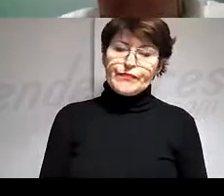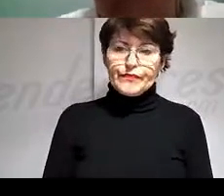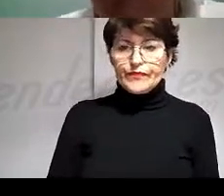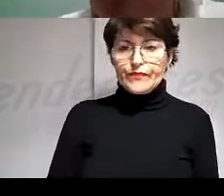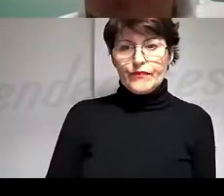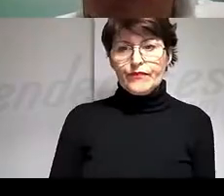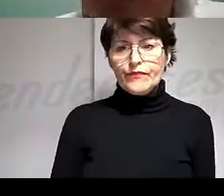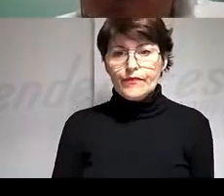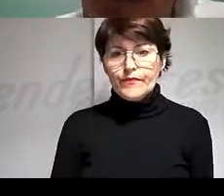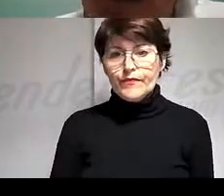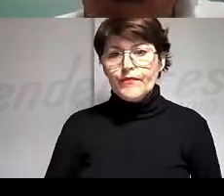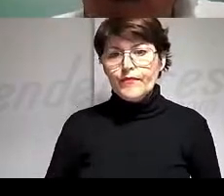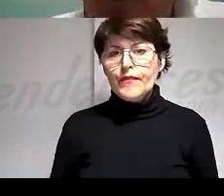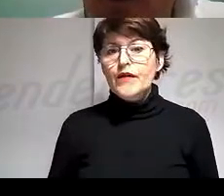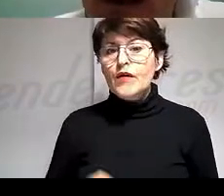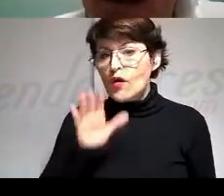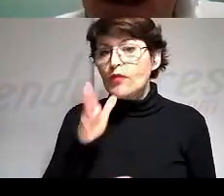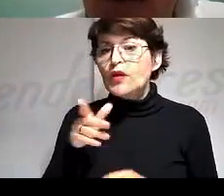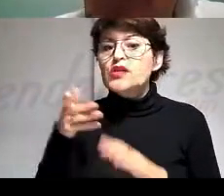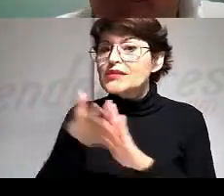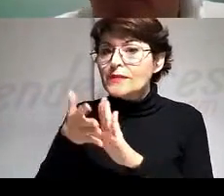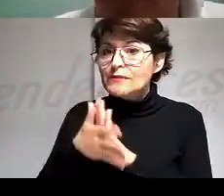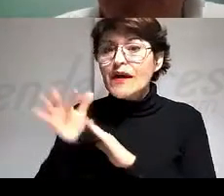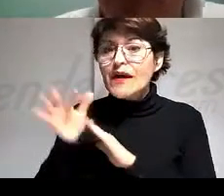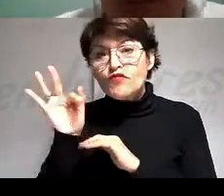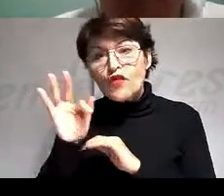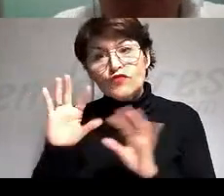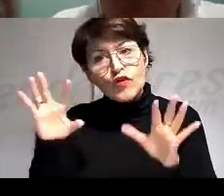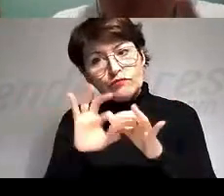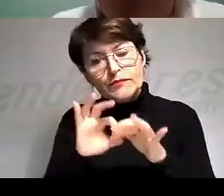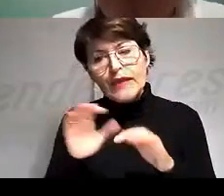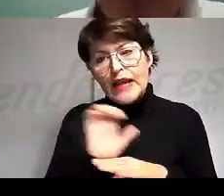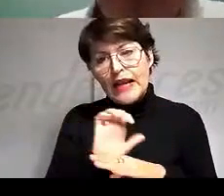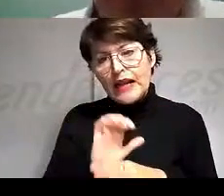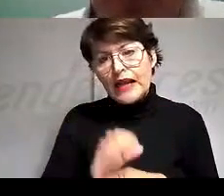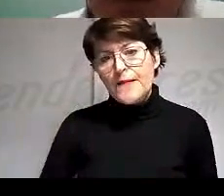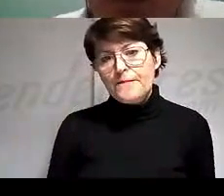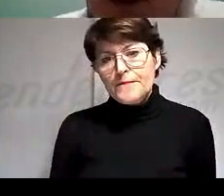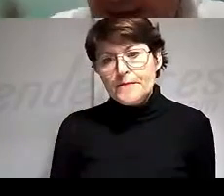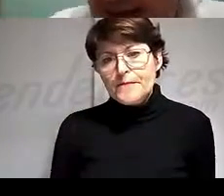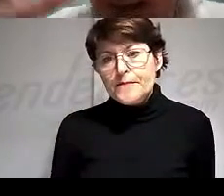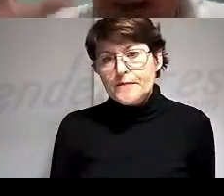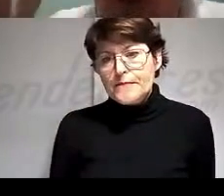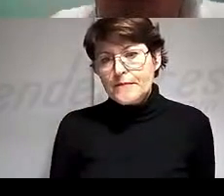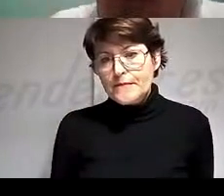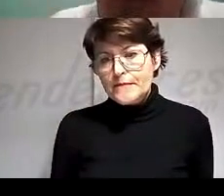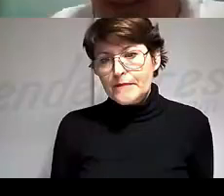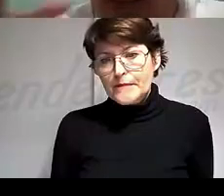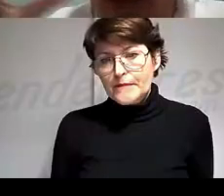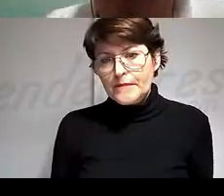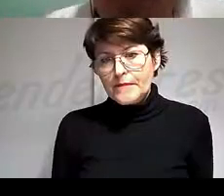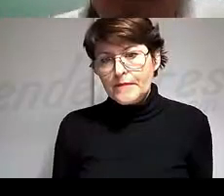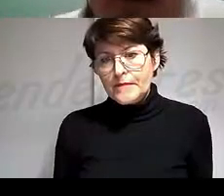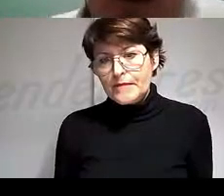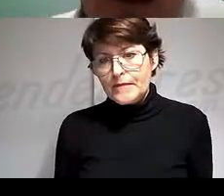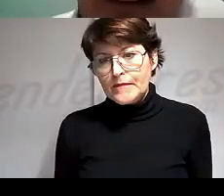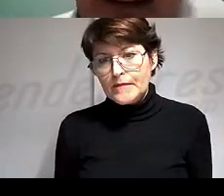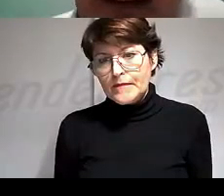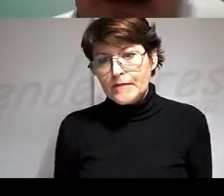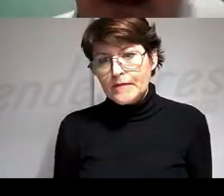lo relacionamos siempre con energía. Es un poco complejo, pero vaya, quedaos básicamente con